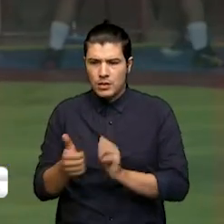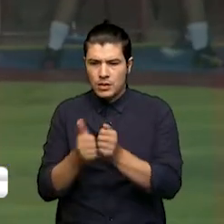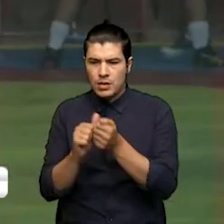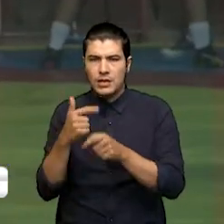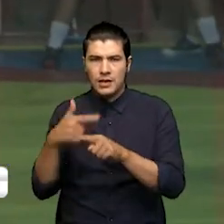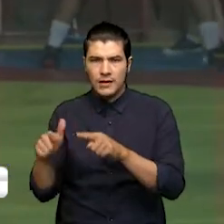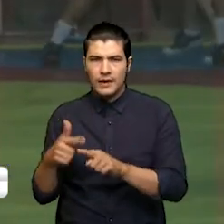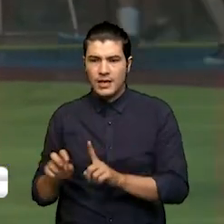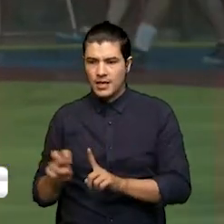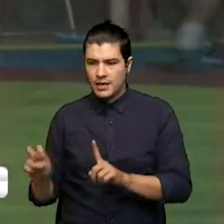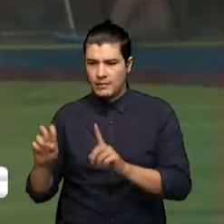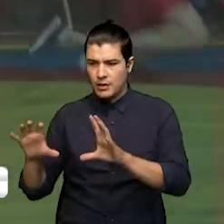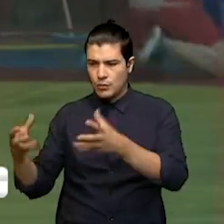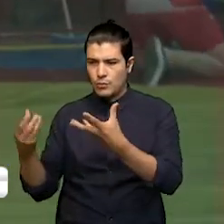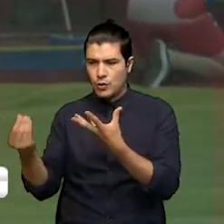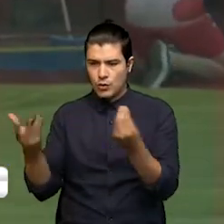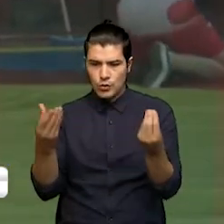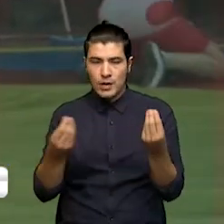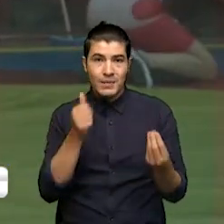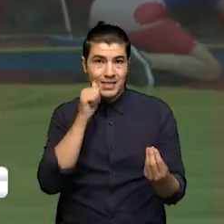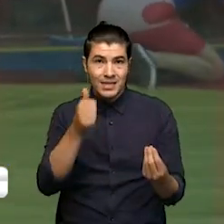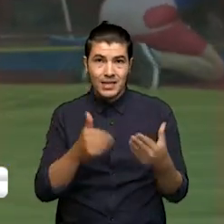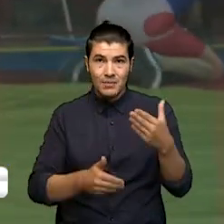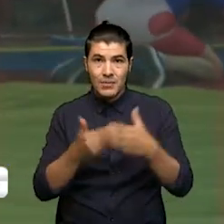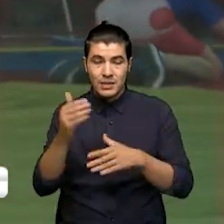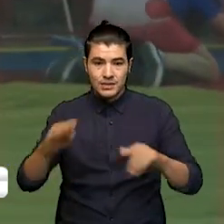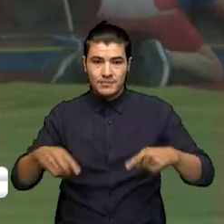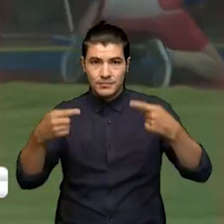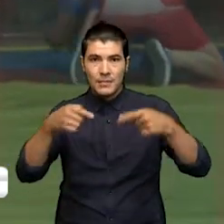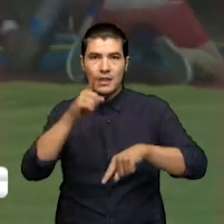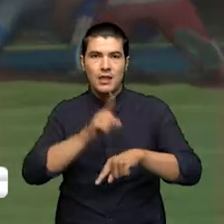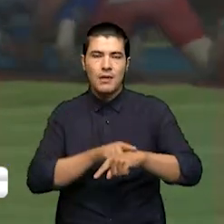en las distintas categorías y mañana dará inicio la competencia a partir de las 8 de la mañana.